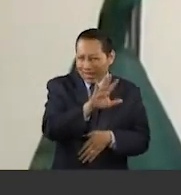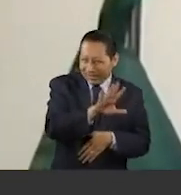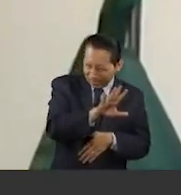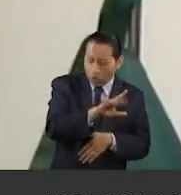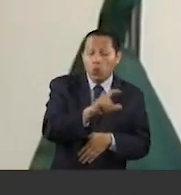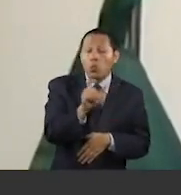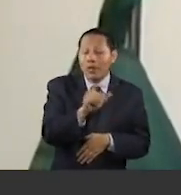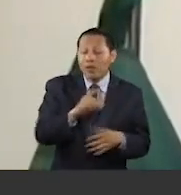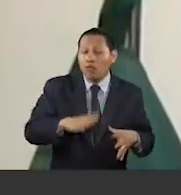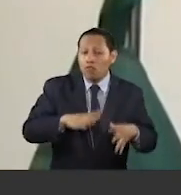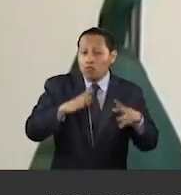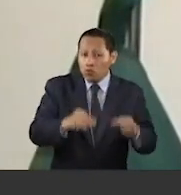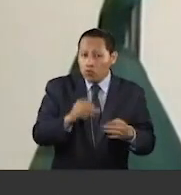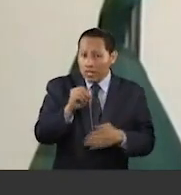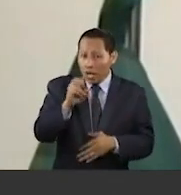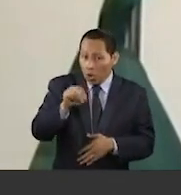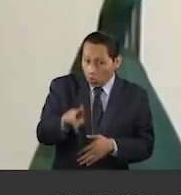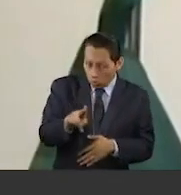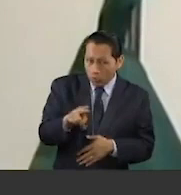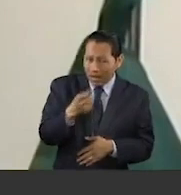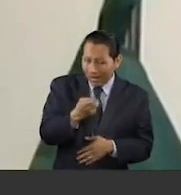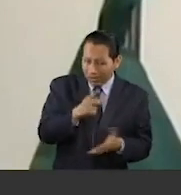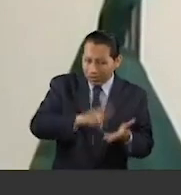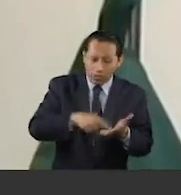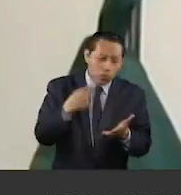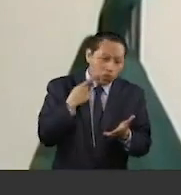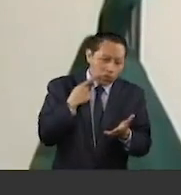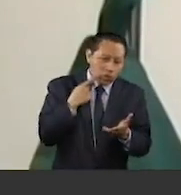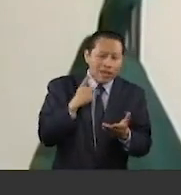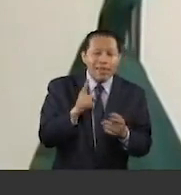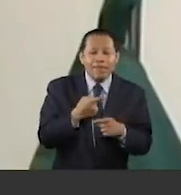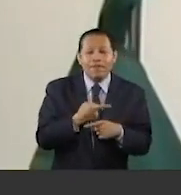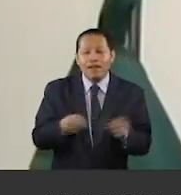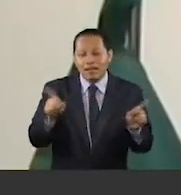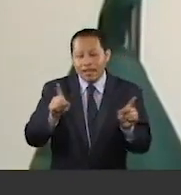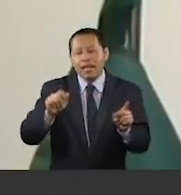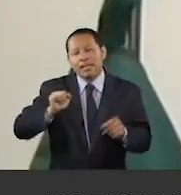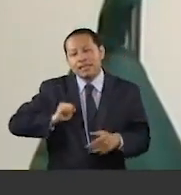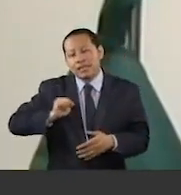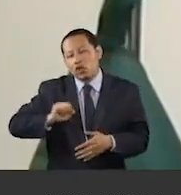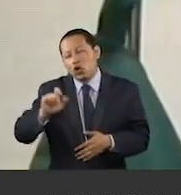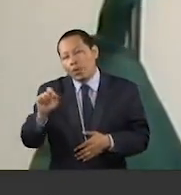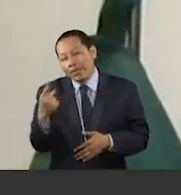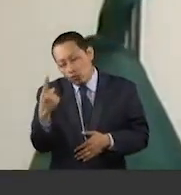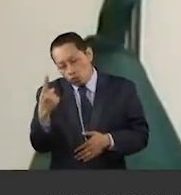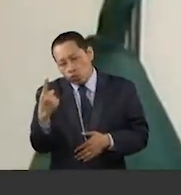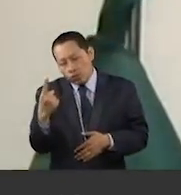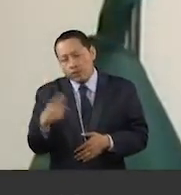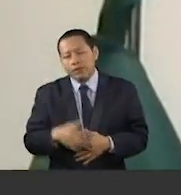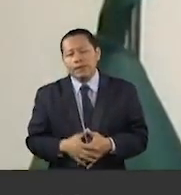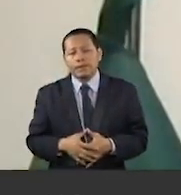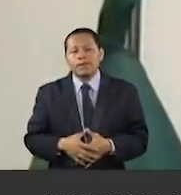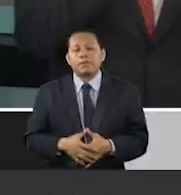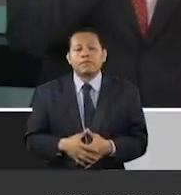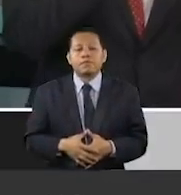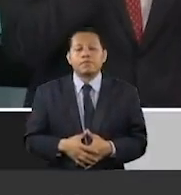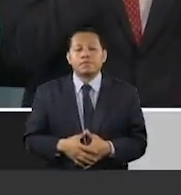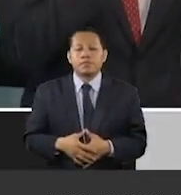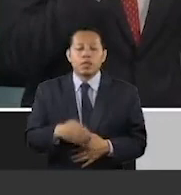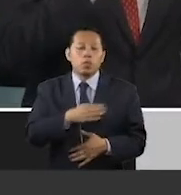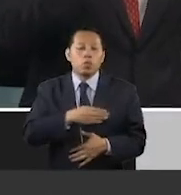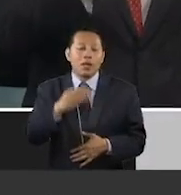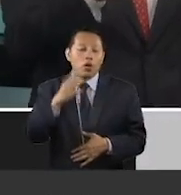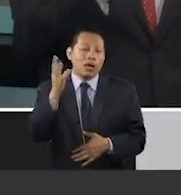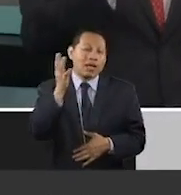se funda la ONU, y no las del primer cuarto del siglo XXI. Claro. Bien. Bueno, senador,